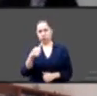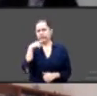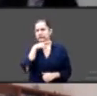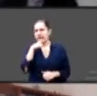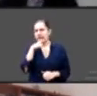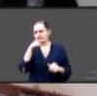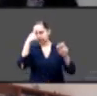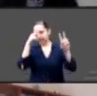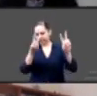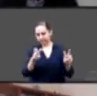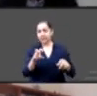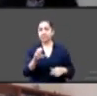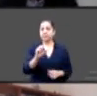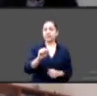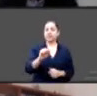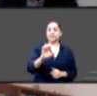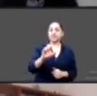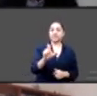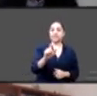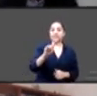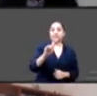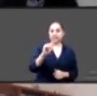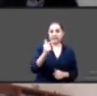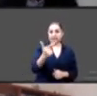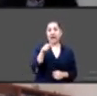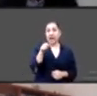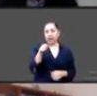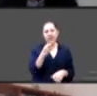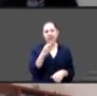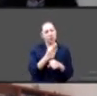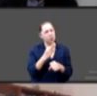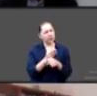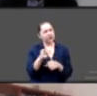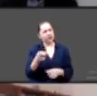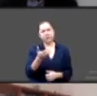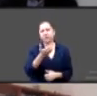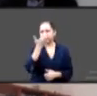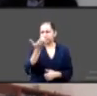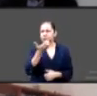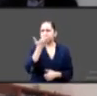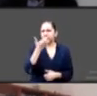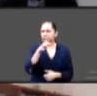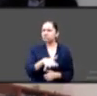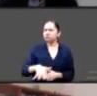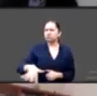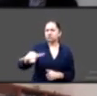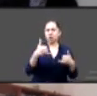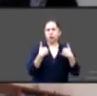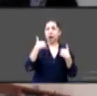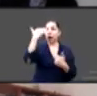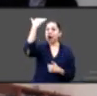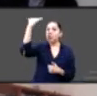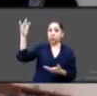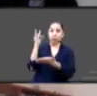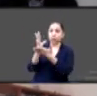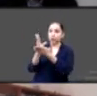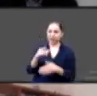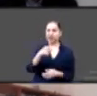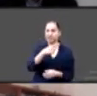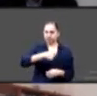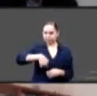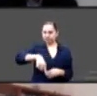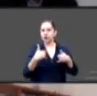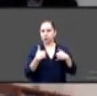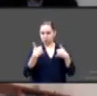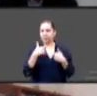una práctica que es muy común ahora entre los adolescentes, no solo entre los adultos, el intercambio de imágenes autoproducidas. ¿Esto